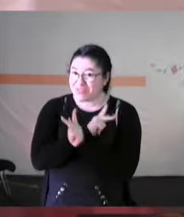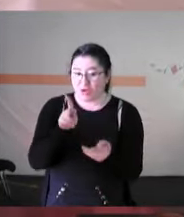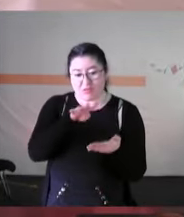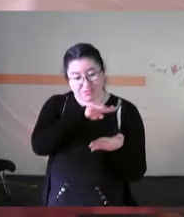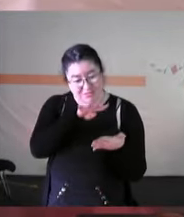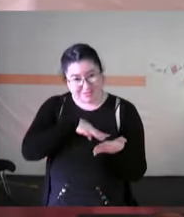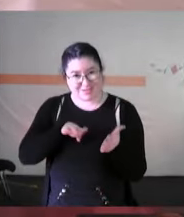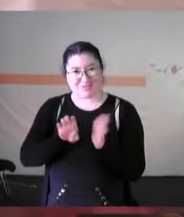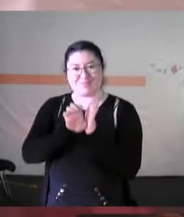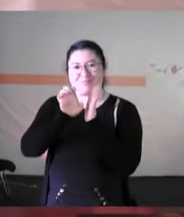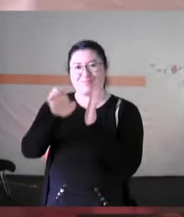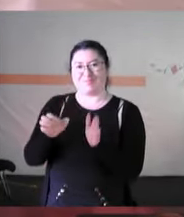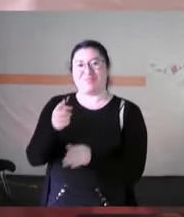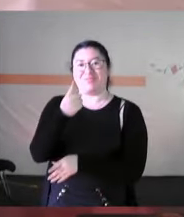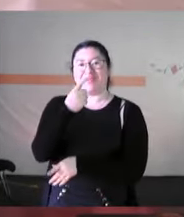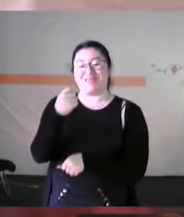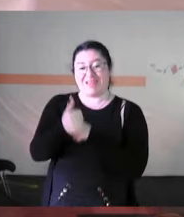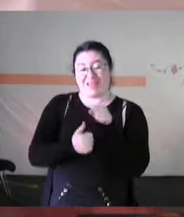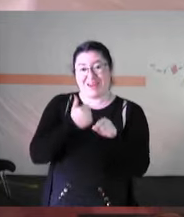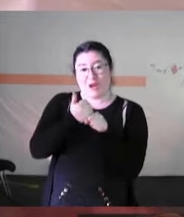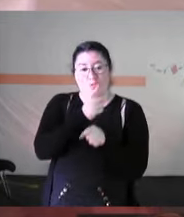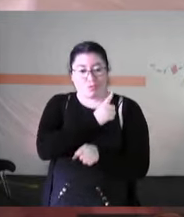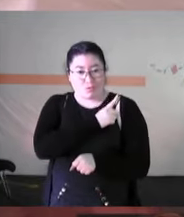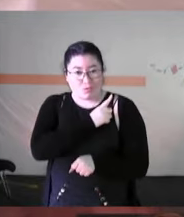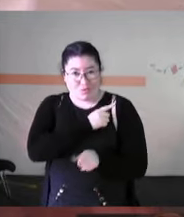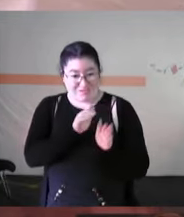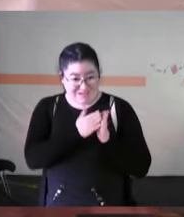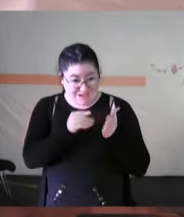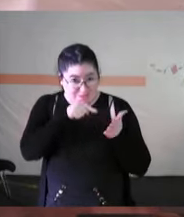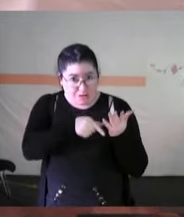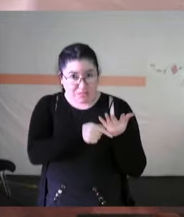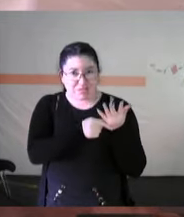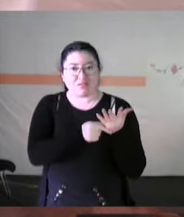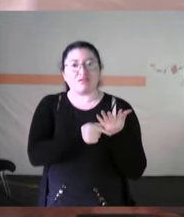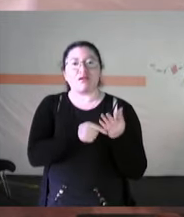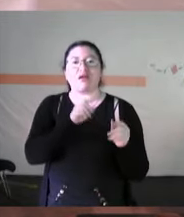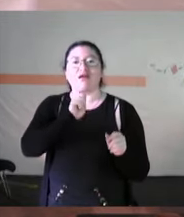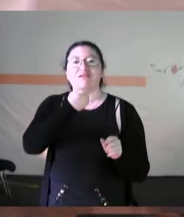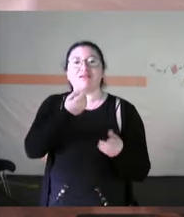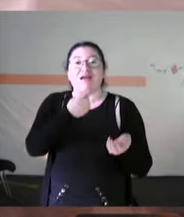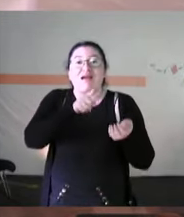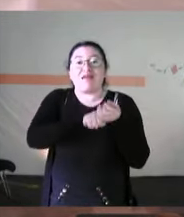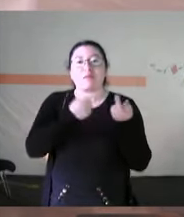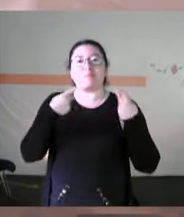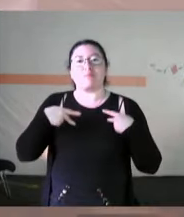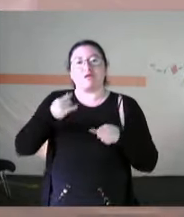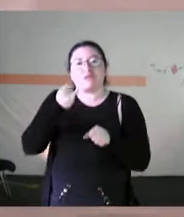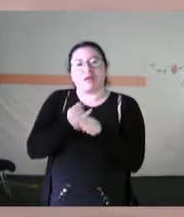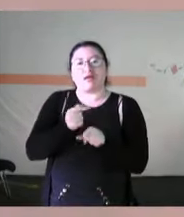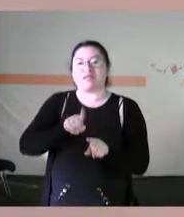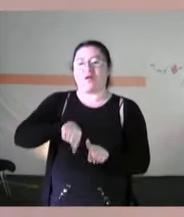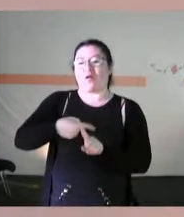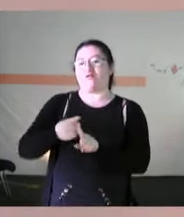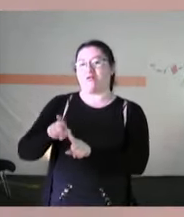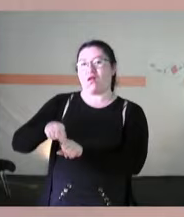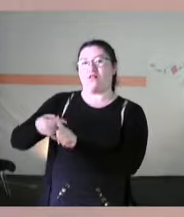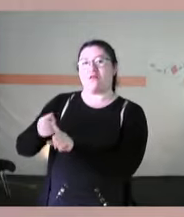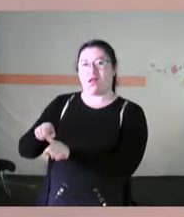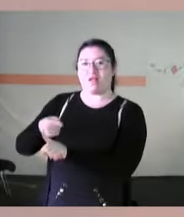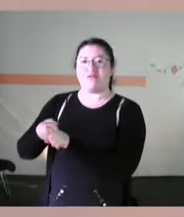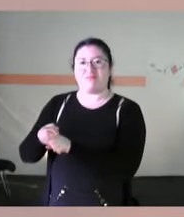de soledad. En 100 años de soledad está lleno de violadores. De hecho, en 100 años de soledad hay un